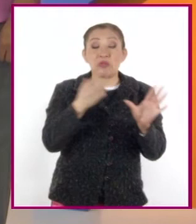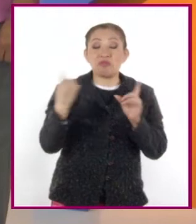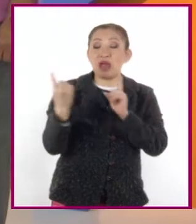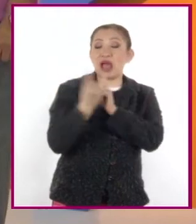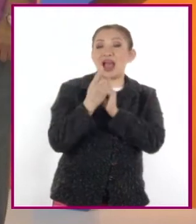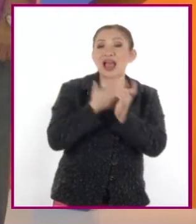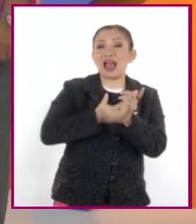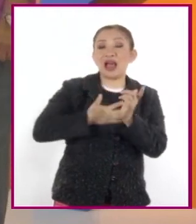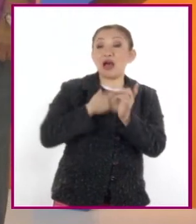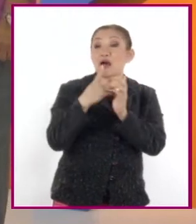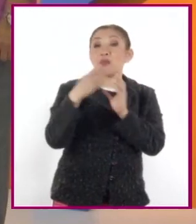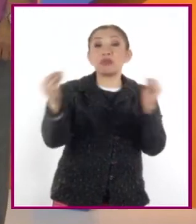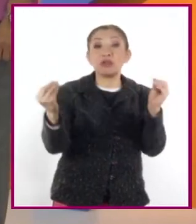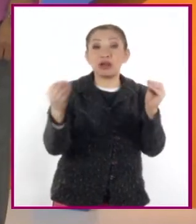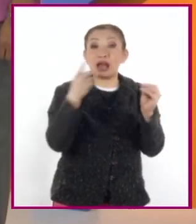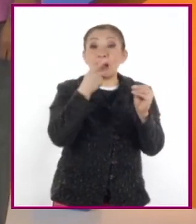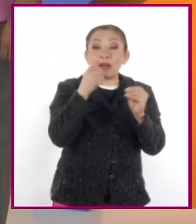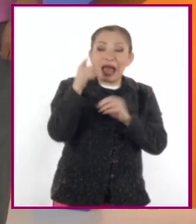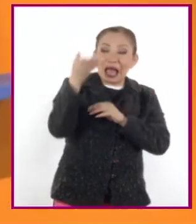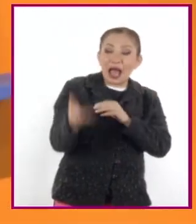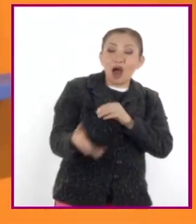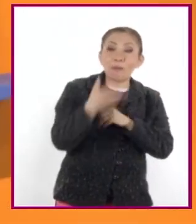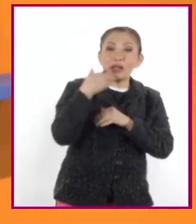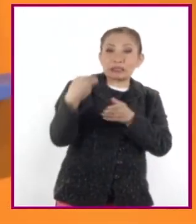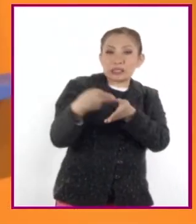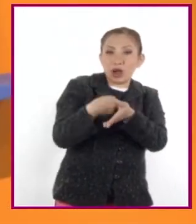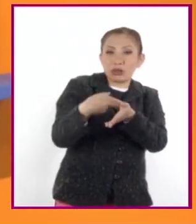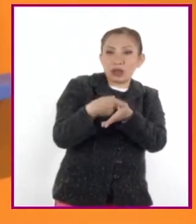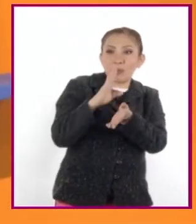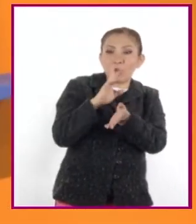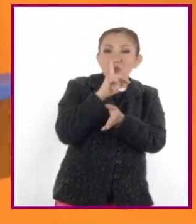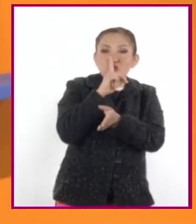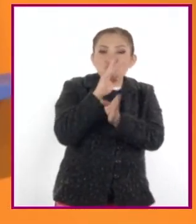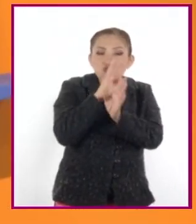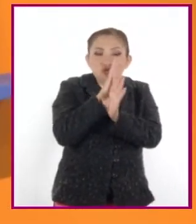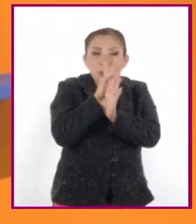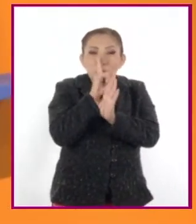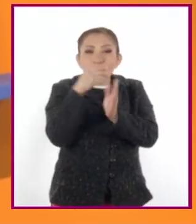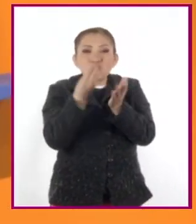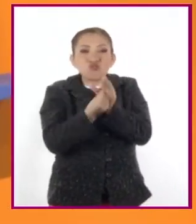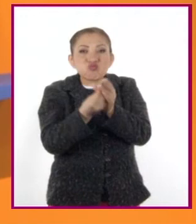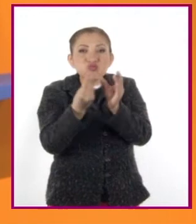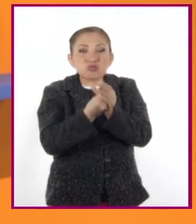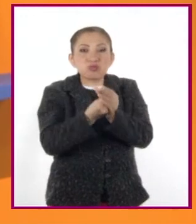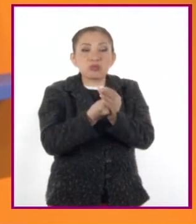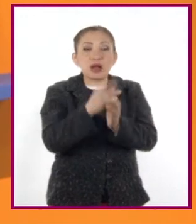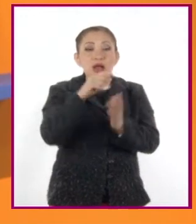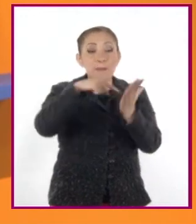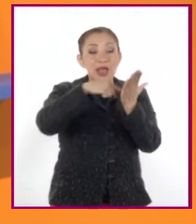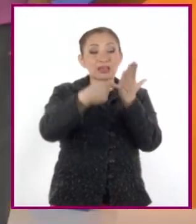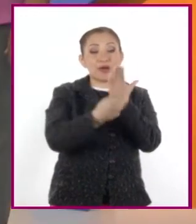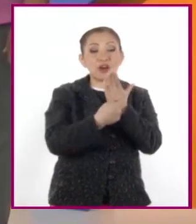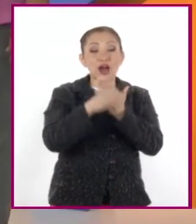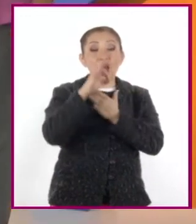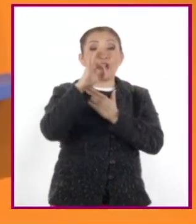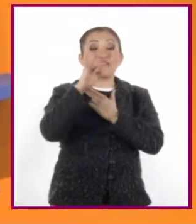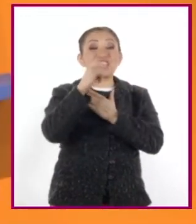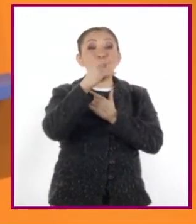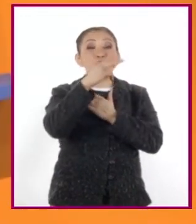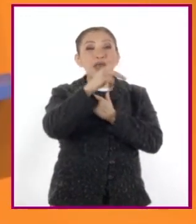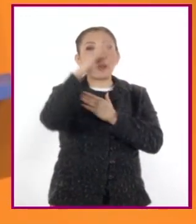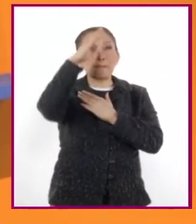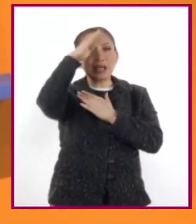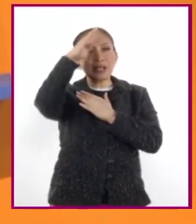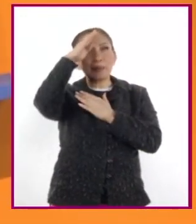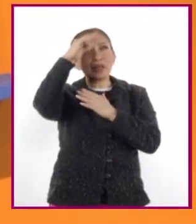comprender que habla de alguien que se esconde en la sombra. La metáfora es una figura retórica de pensamiento,